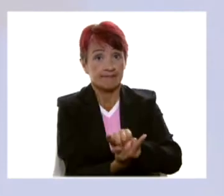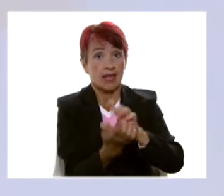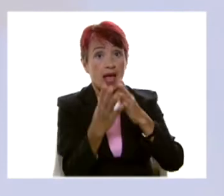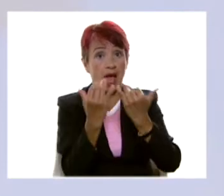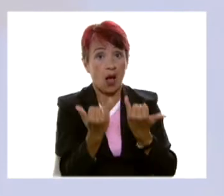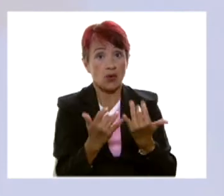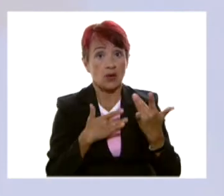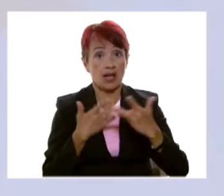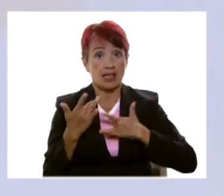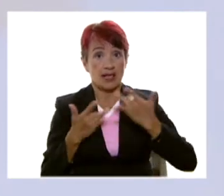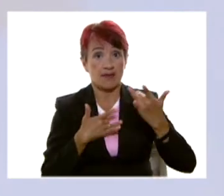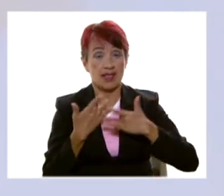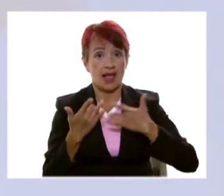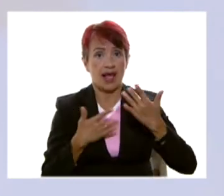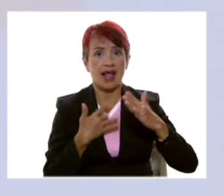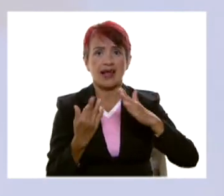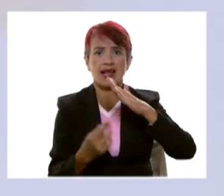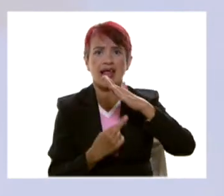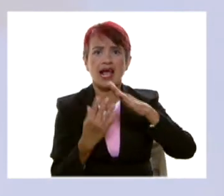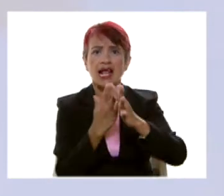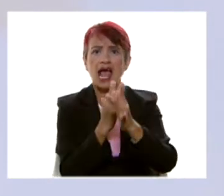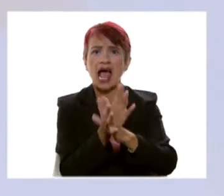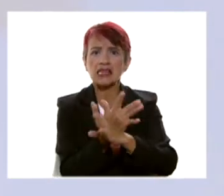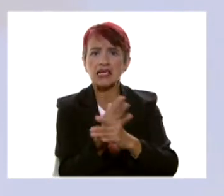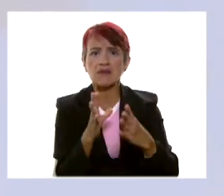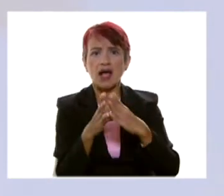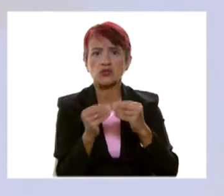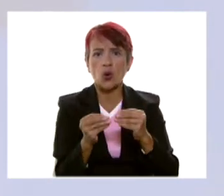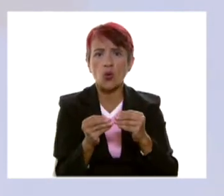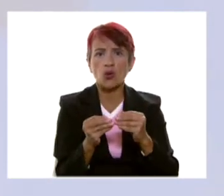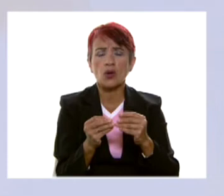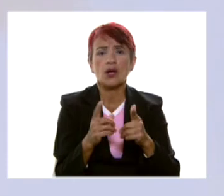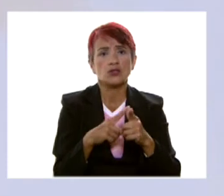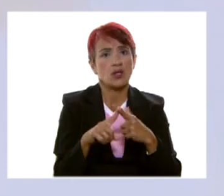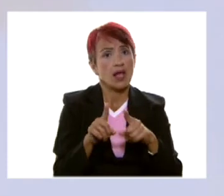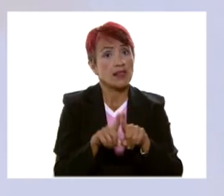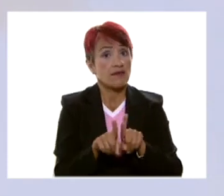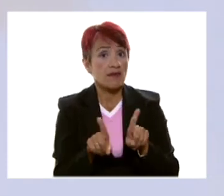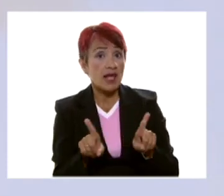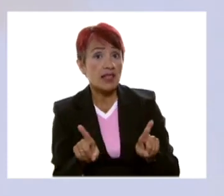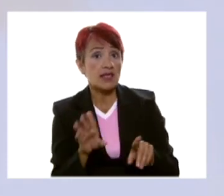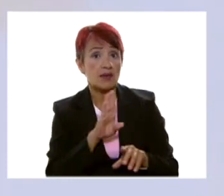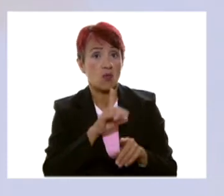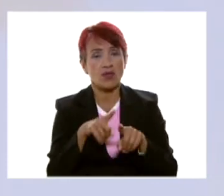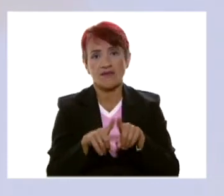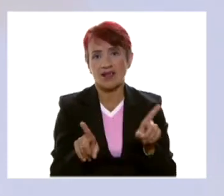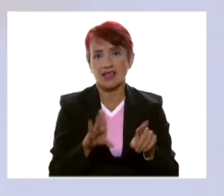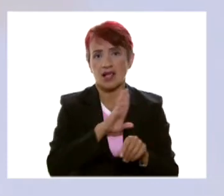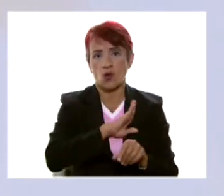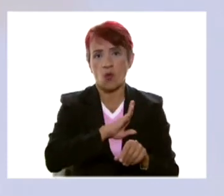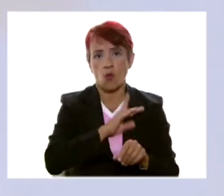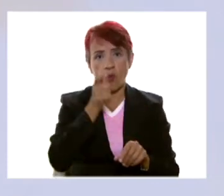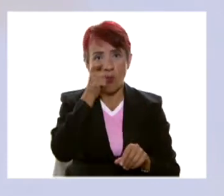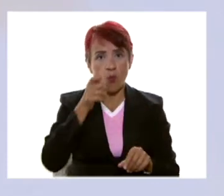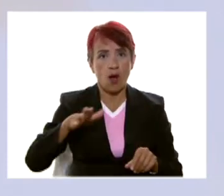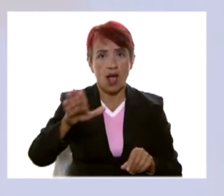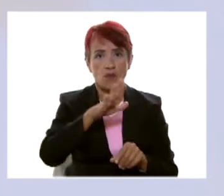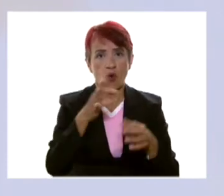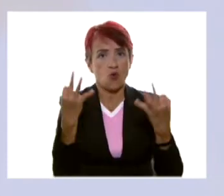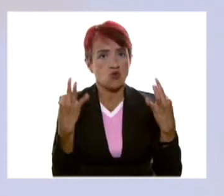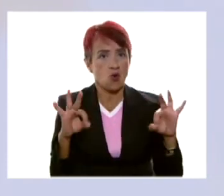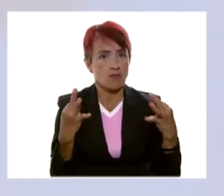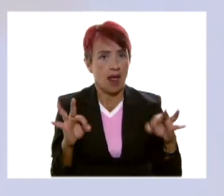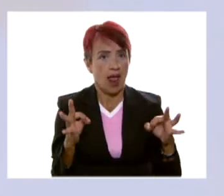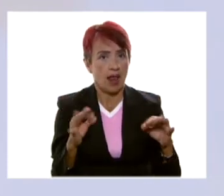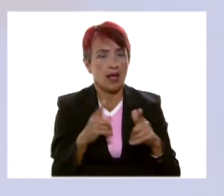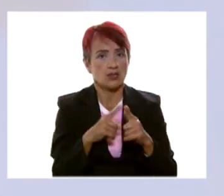una actividad recreativa. Y no es la diferencia de nuestros pueblos originarios. Vamos a revisar algunos